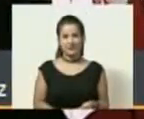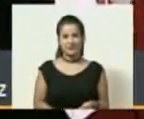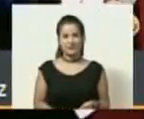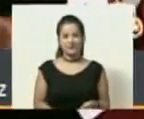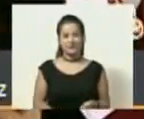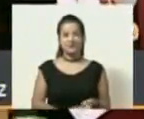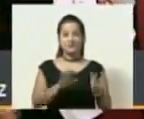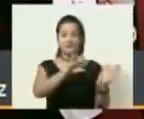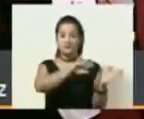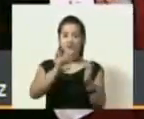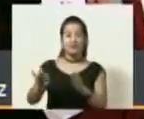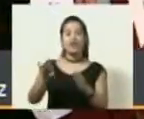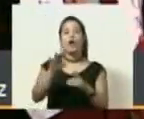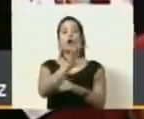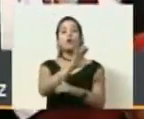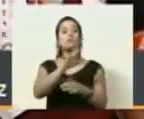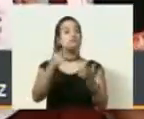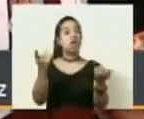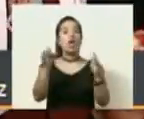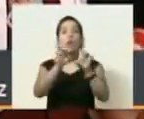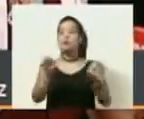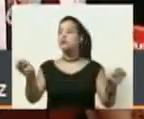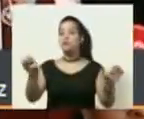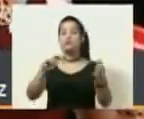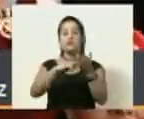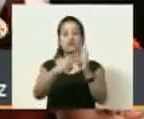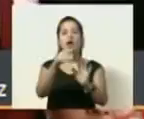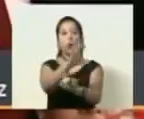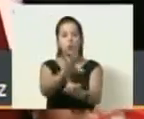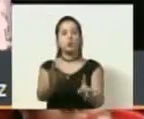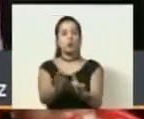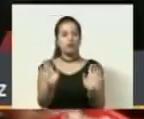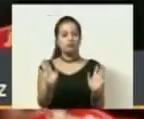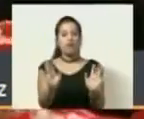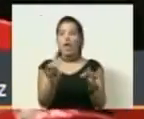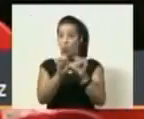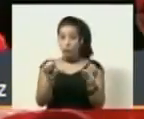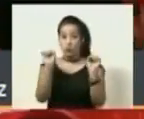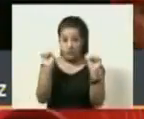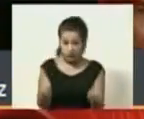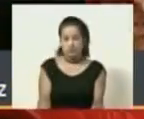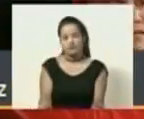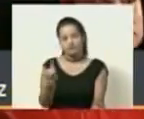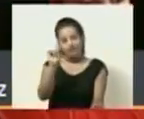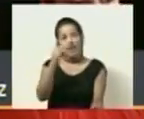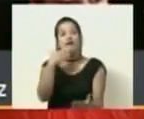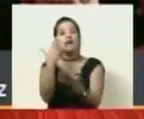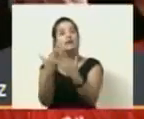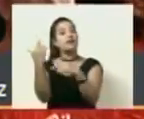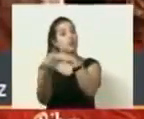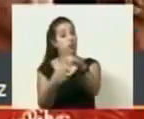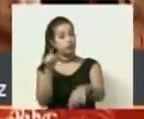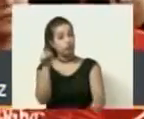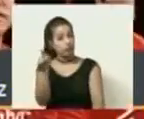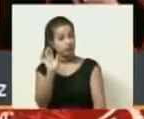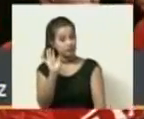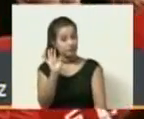Cultura es educación y la educación es posible en la Revolución Bolivariana. Así